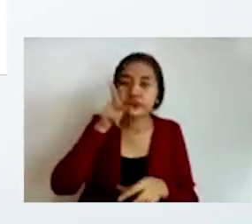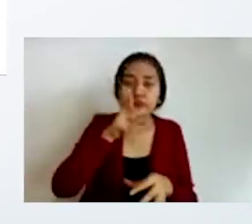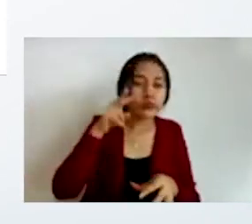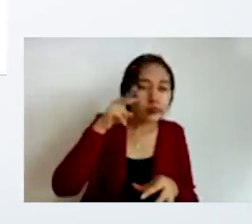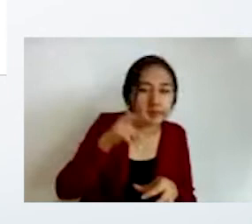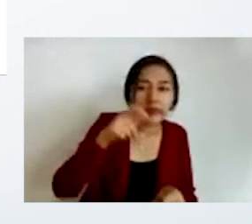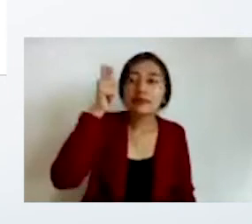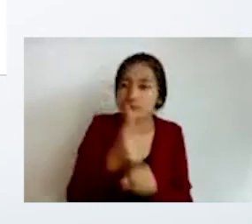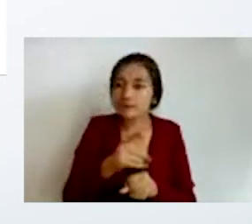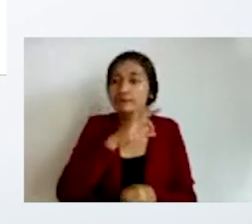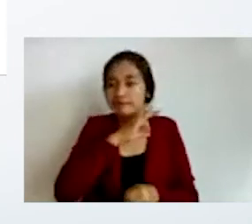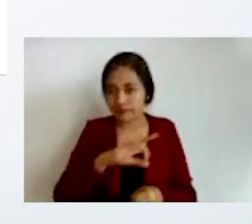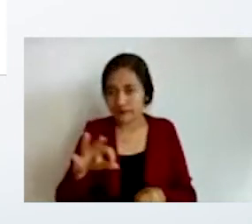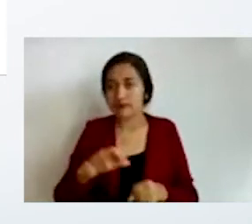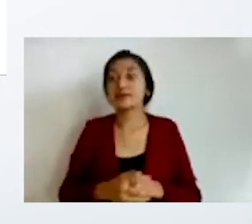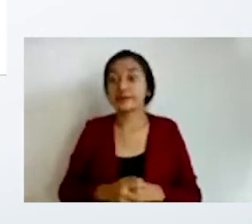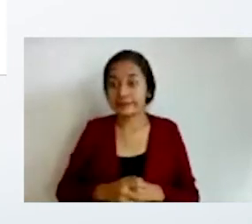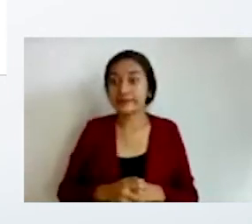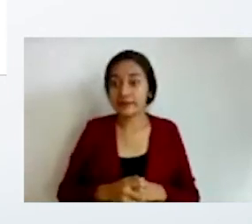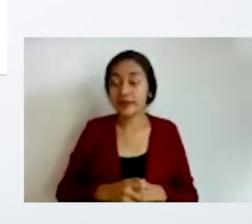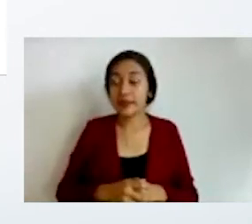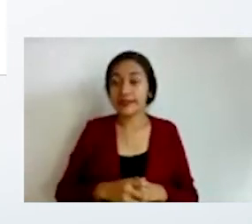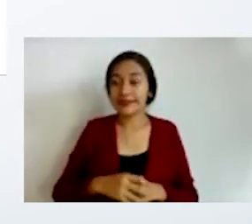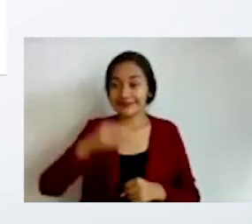virus. Y bueno,